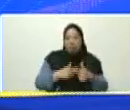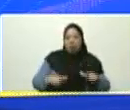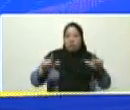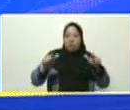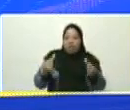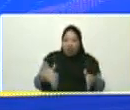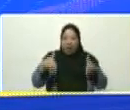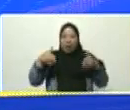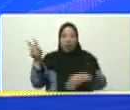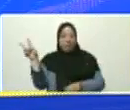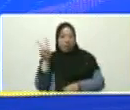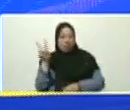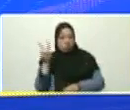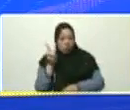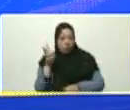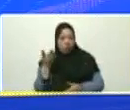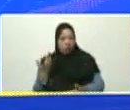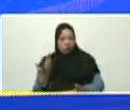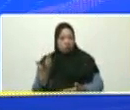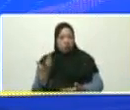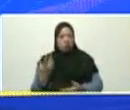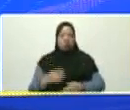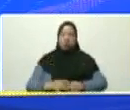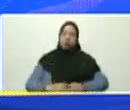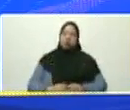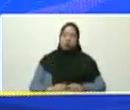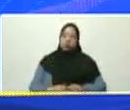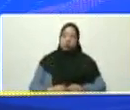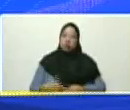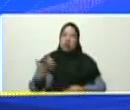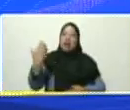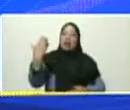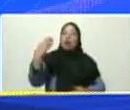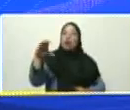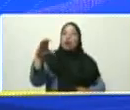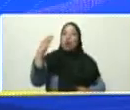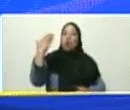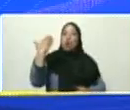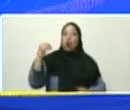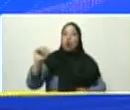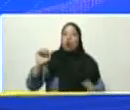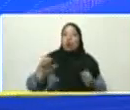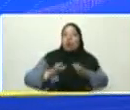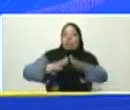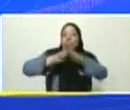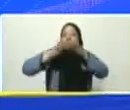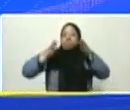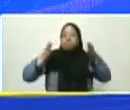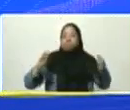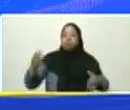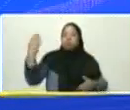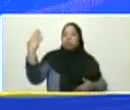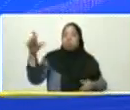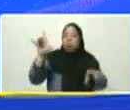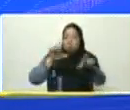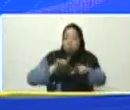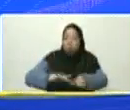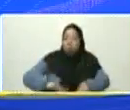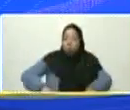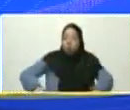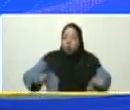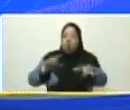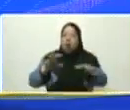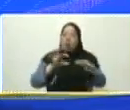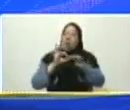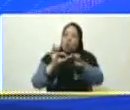ganada en territorio de Colombia, de la Gran Colombia, en territorio de las Provincias